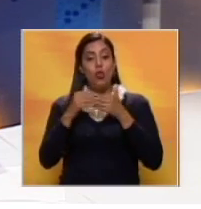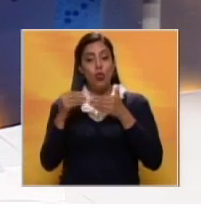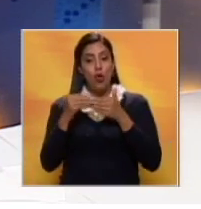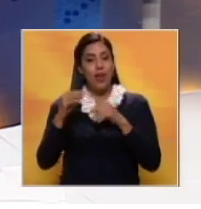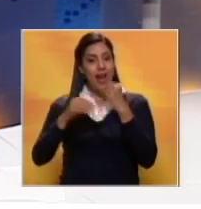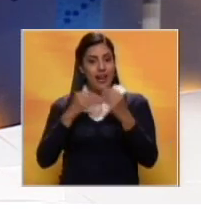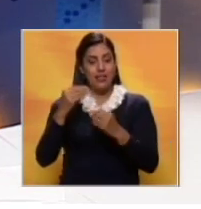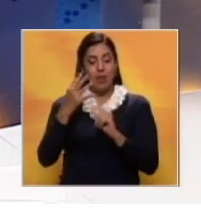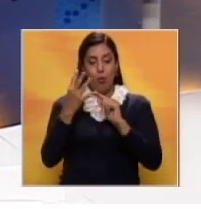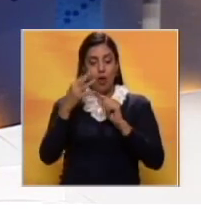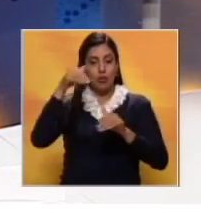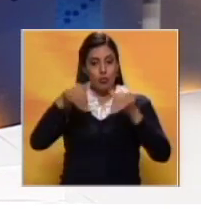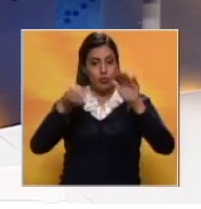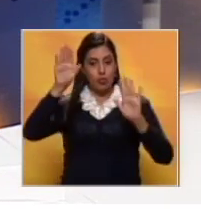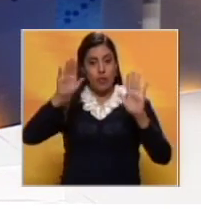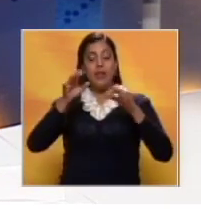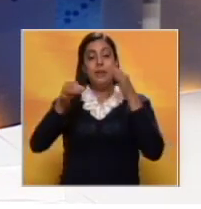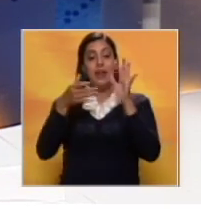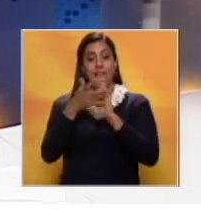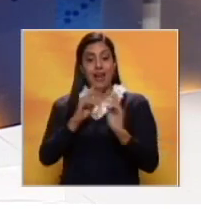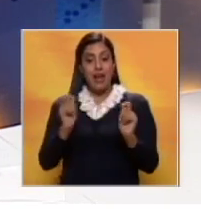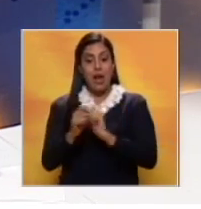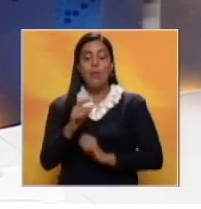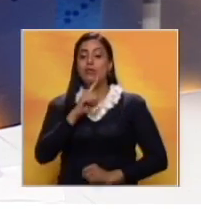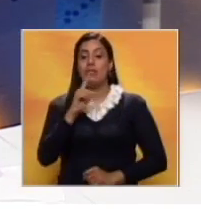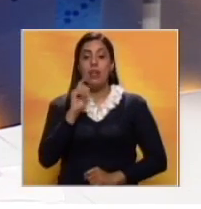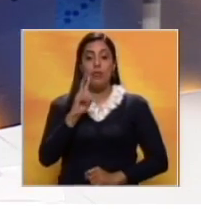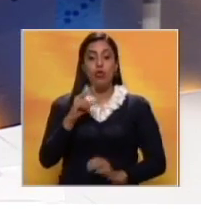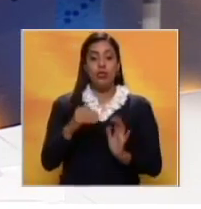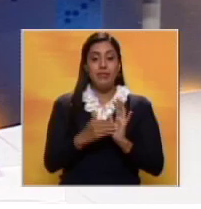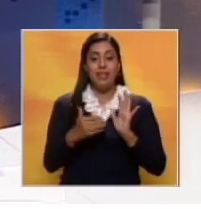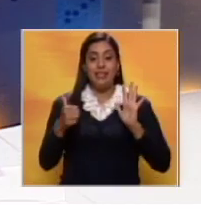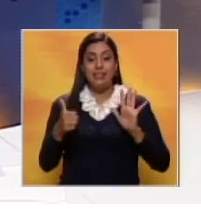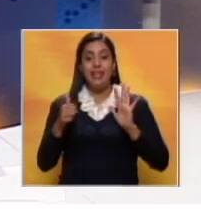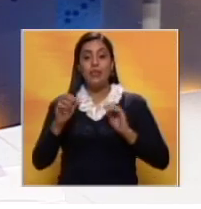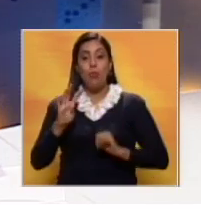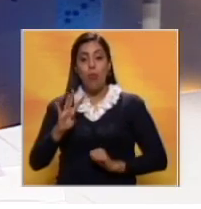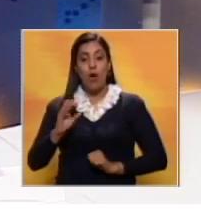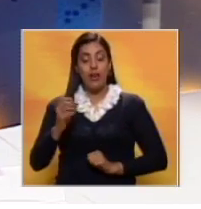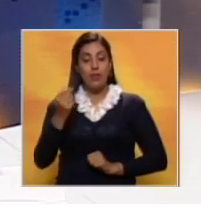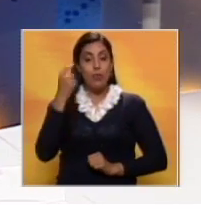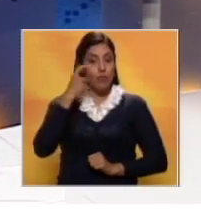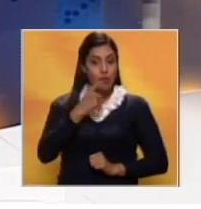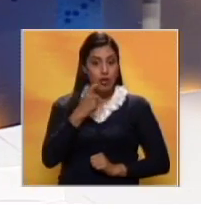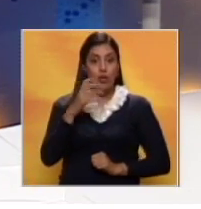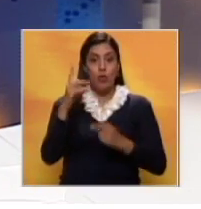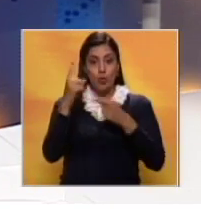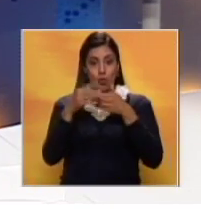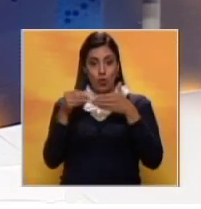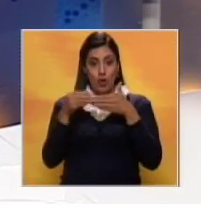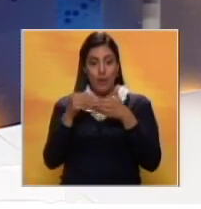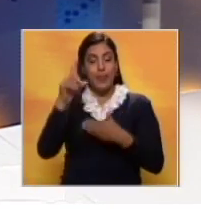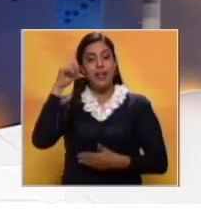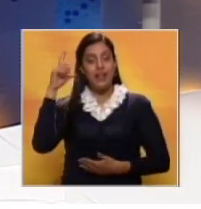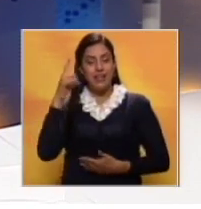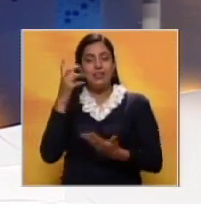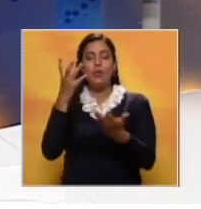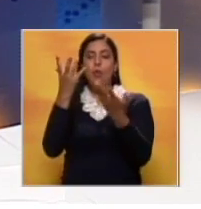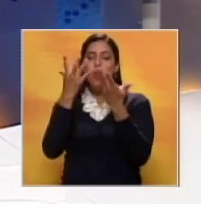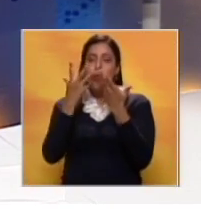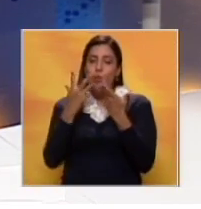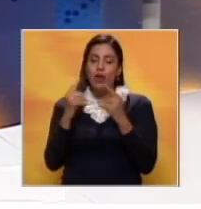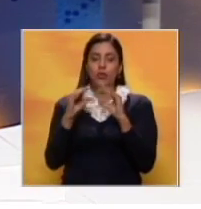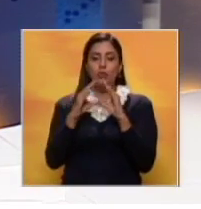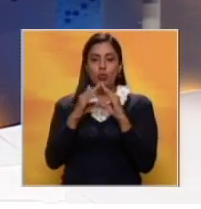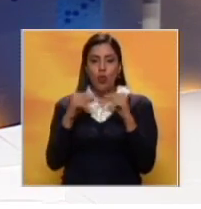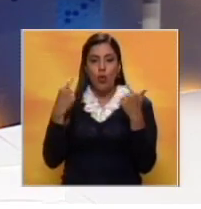$30.308.000 durante la cuarta subasta. Indicó que el tipo de cambio se ubicó en 2.640 bolívares por dólar. Liz Flores nos tiene el